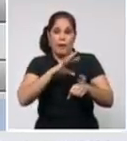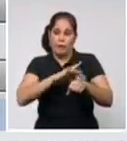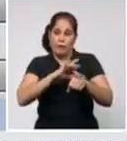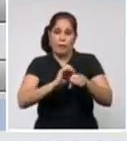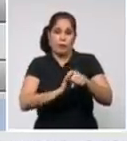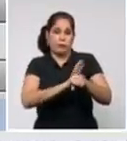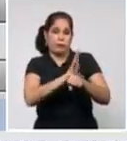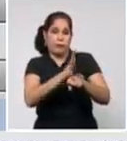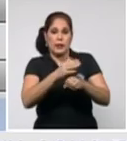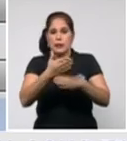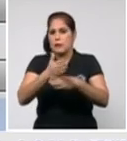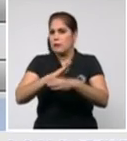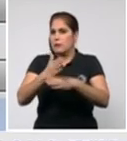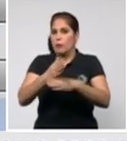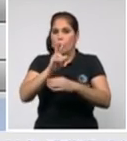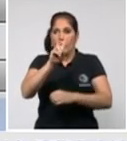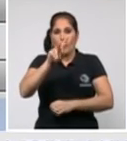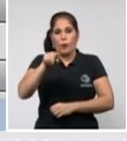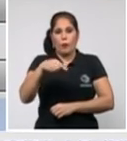letalidad de